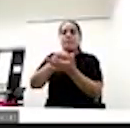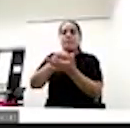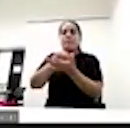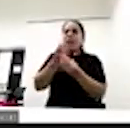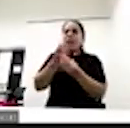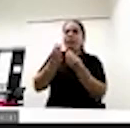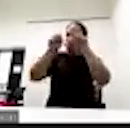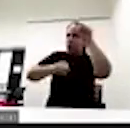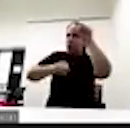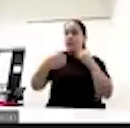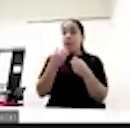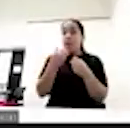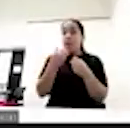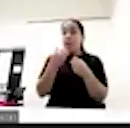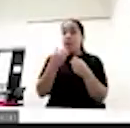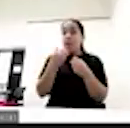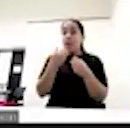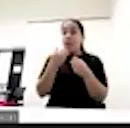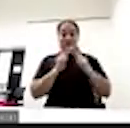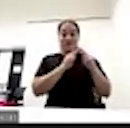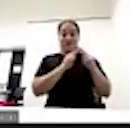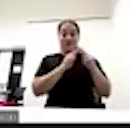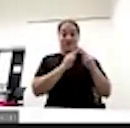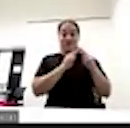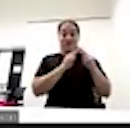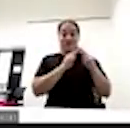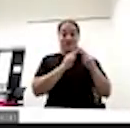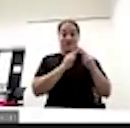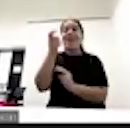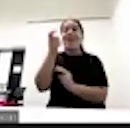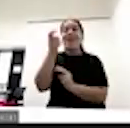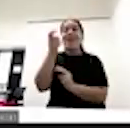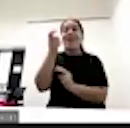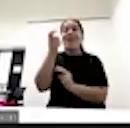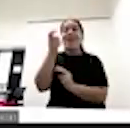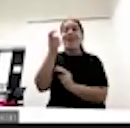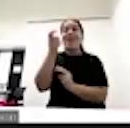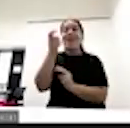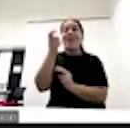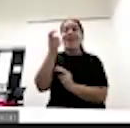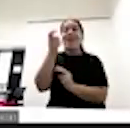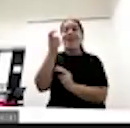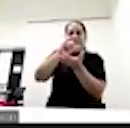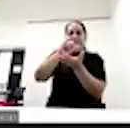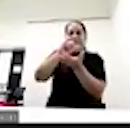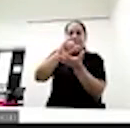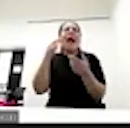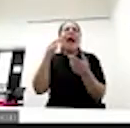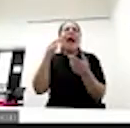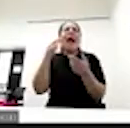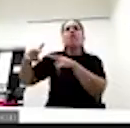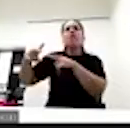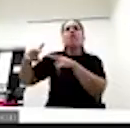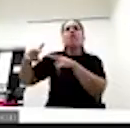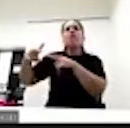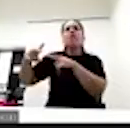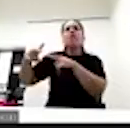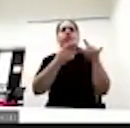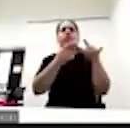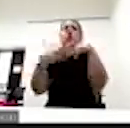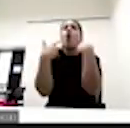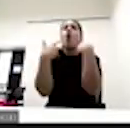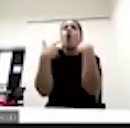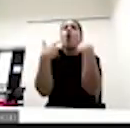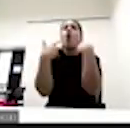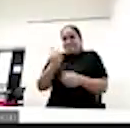los conocemos, tenemos que invocarlos. ¿Y los invocamos de qué manera? Con la intuición, que es otro aspecto de